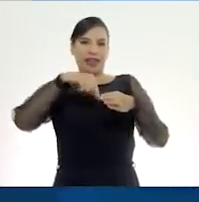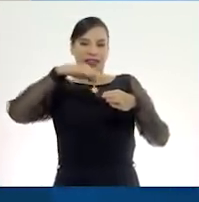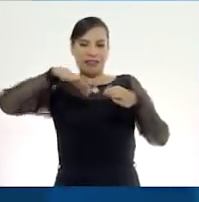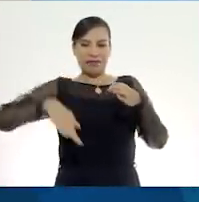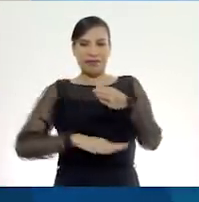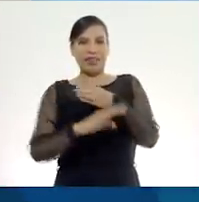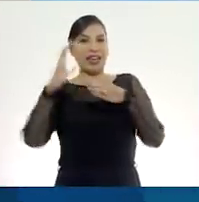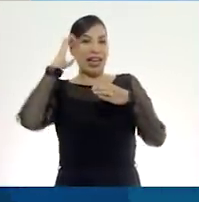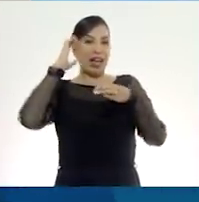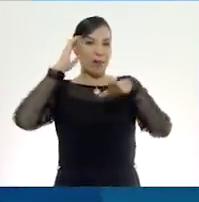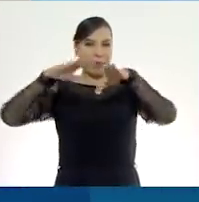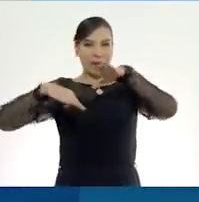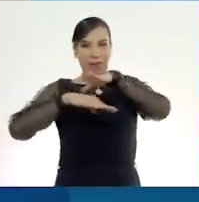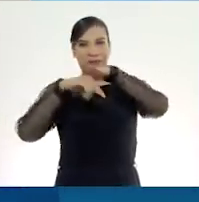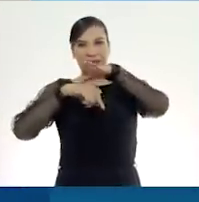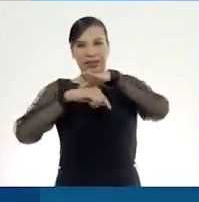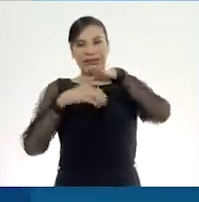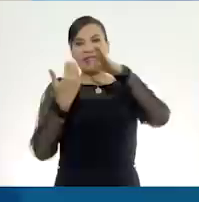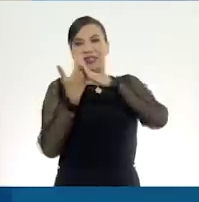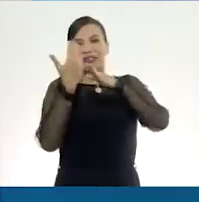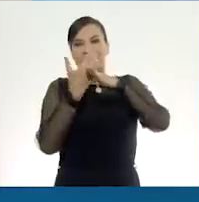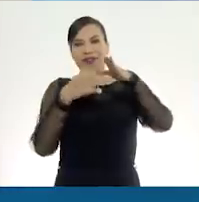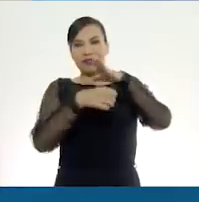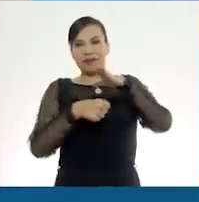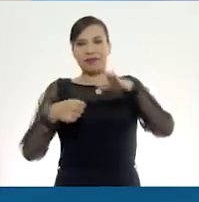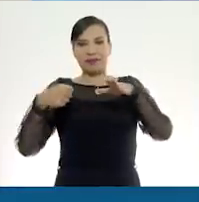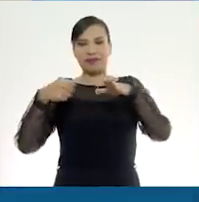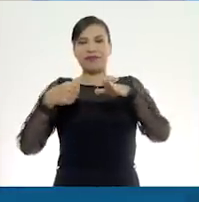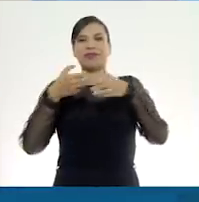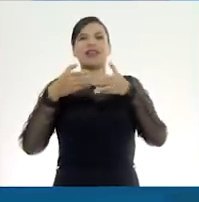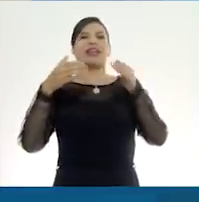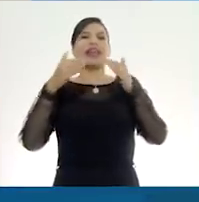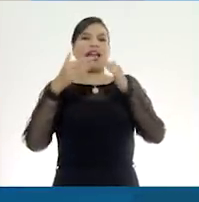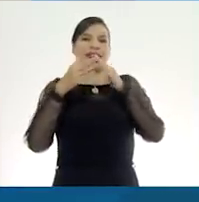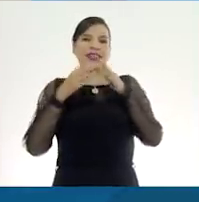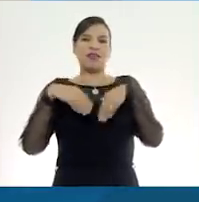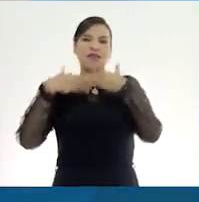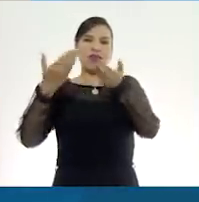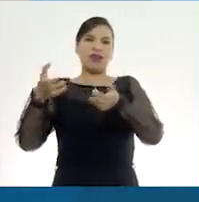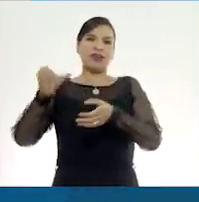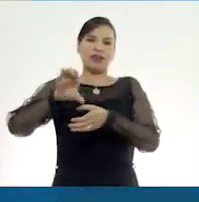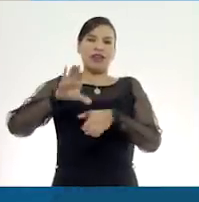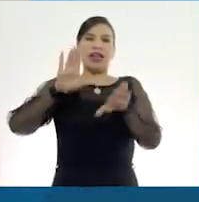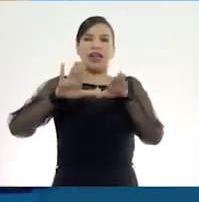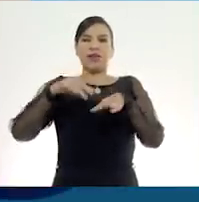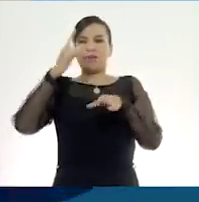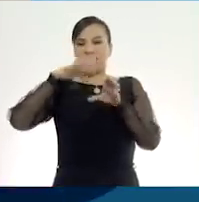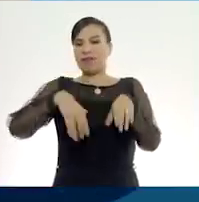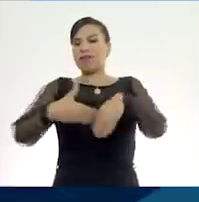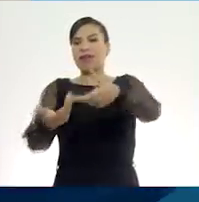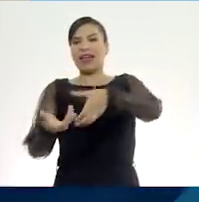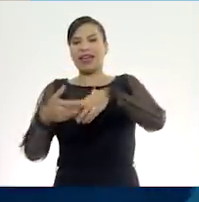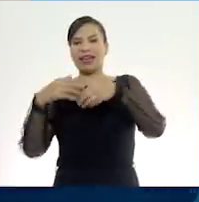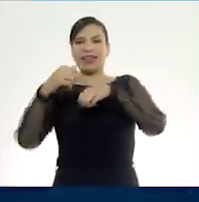de sus camas por las noches y en las mañanas los sacaban de las casas, a veces por el balcón las tiraban y entonces decían,